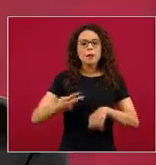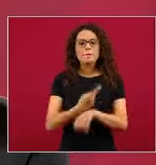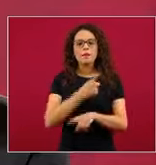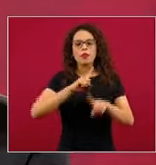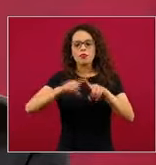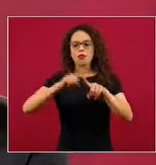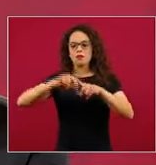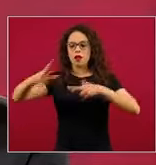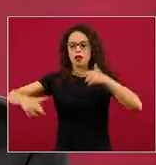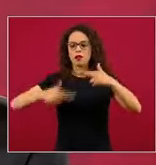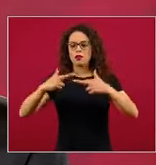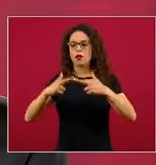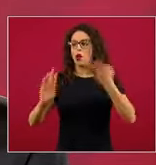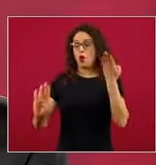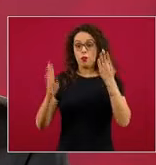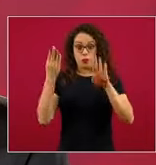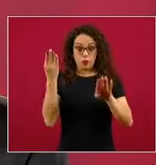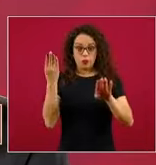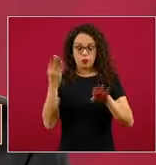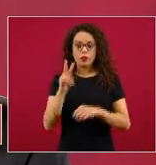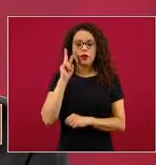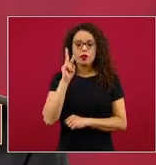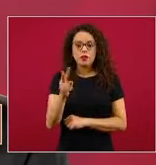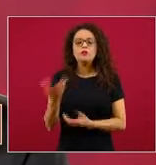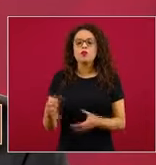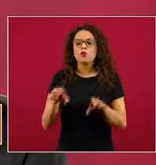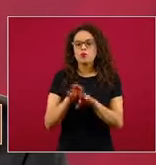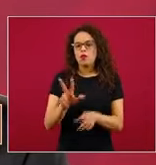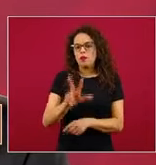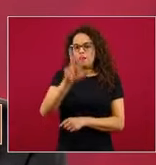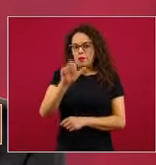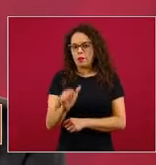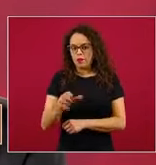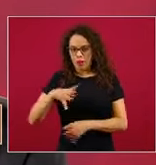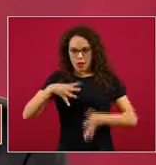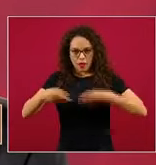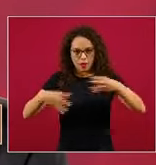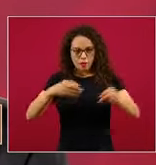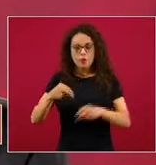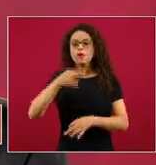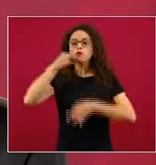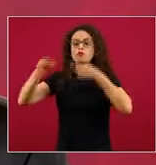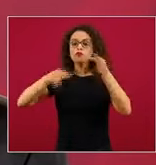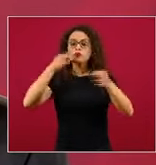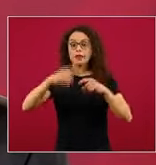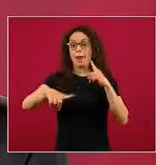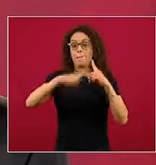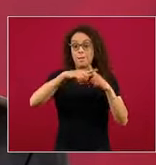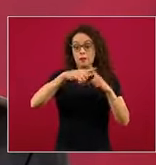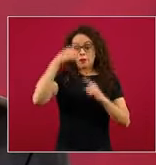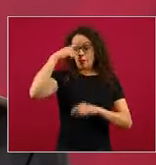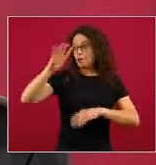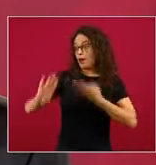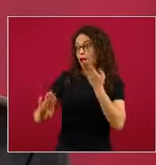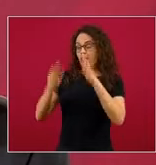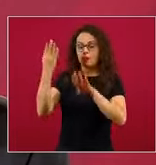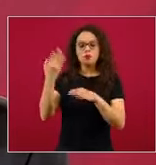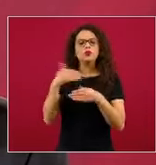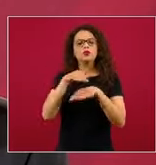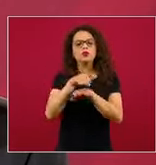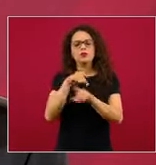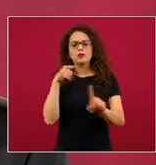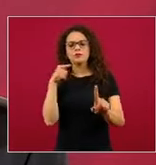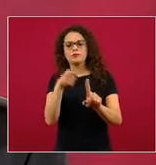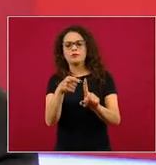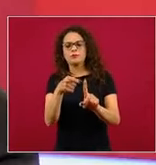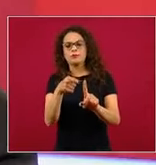distintas regiones del mundo para ver la actividad epidémica. Aquí hay noticias positivas en general para el mundo en lo que respecta a